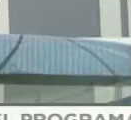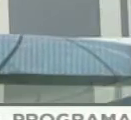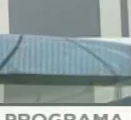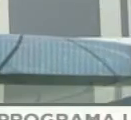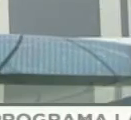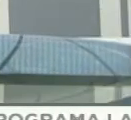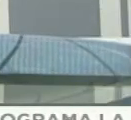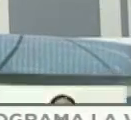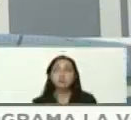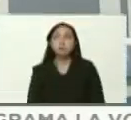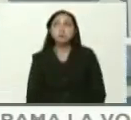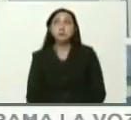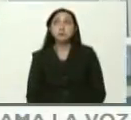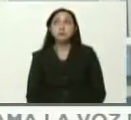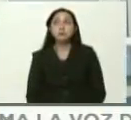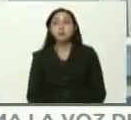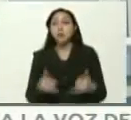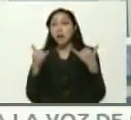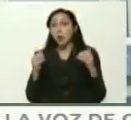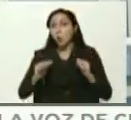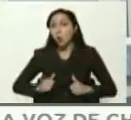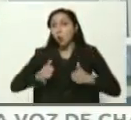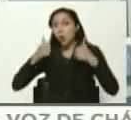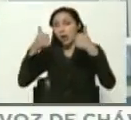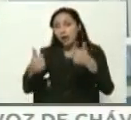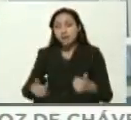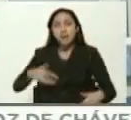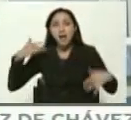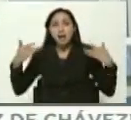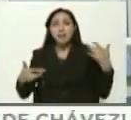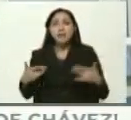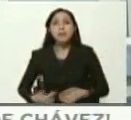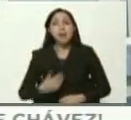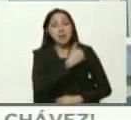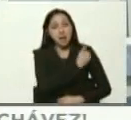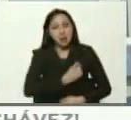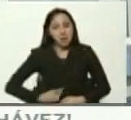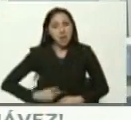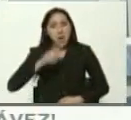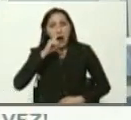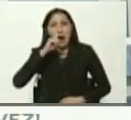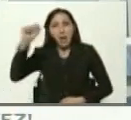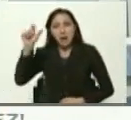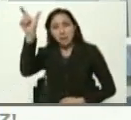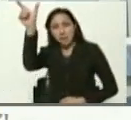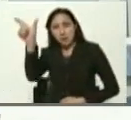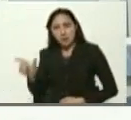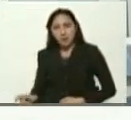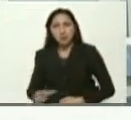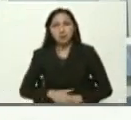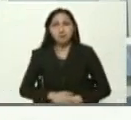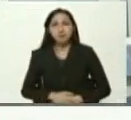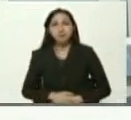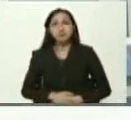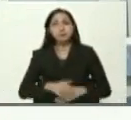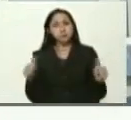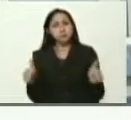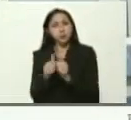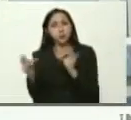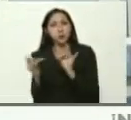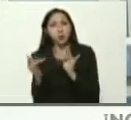Información de último minuto. A esta hora inicia la actividad presidencial con el dignatario venezolano Nicolás Maduro Moros. Nos unimos de